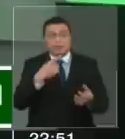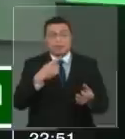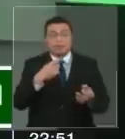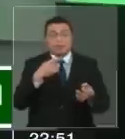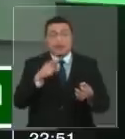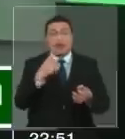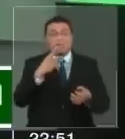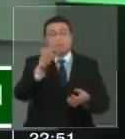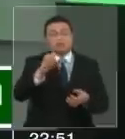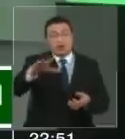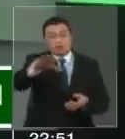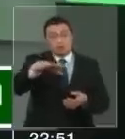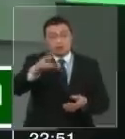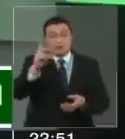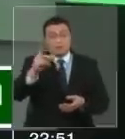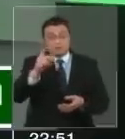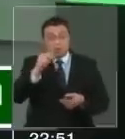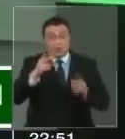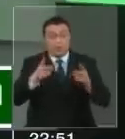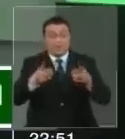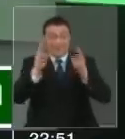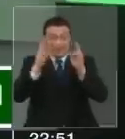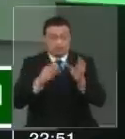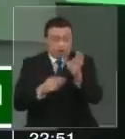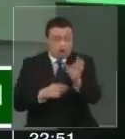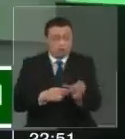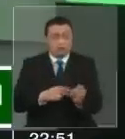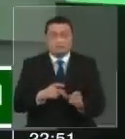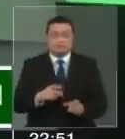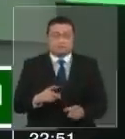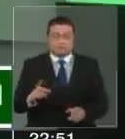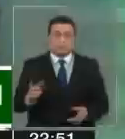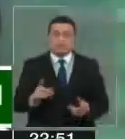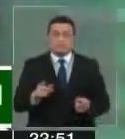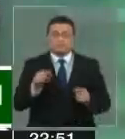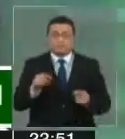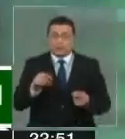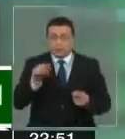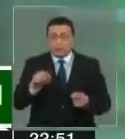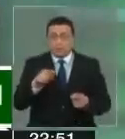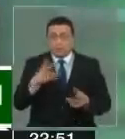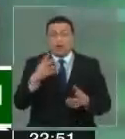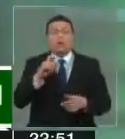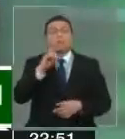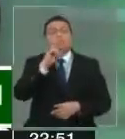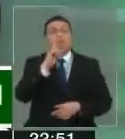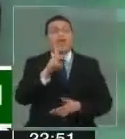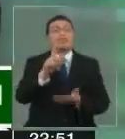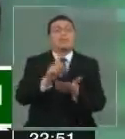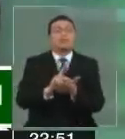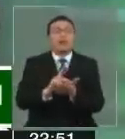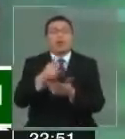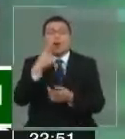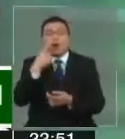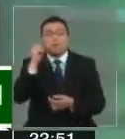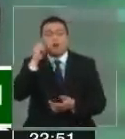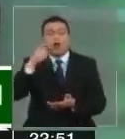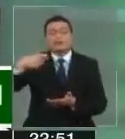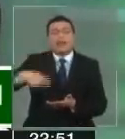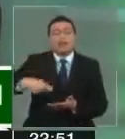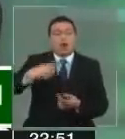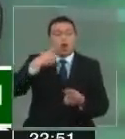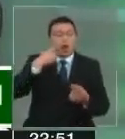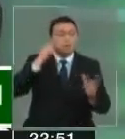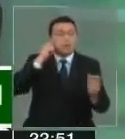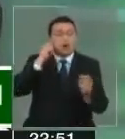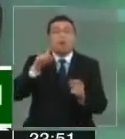discapacidad como sujetos de derechos? No. En absoluto. O sea, de partida, dime qué diputada, diputado, senador,